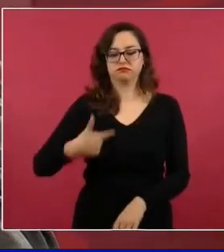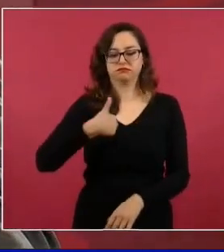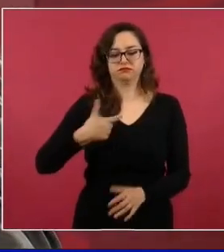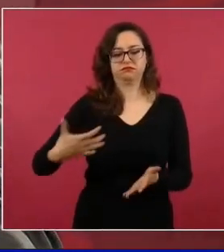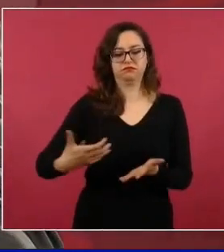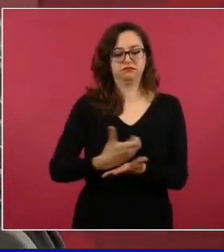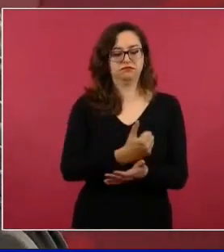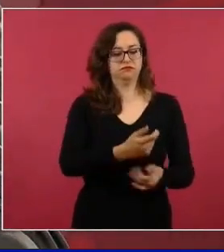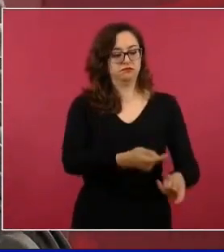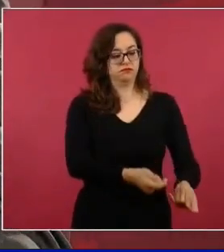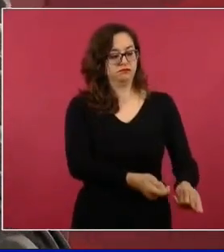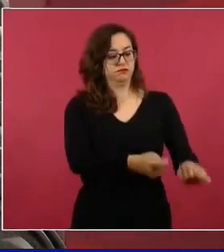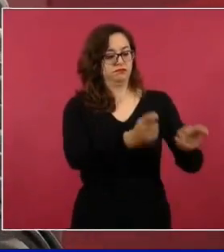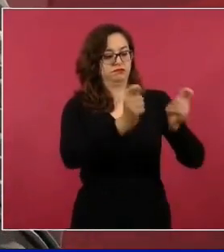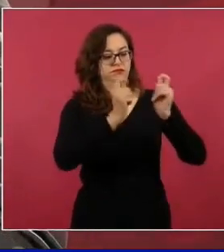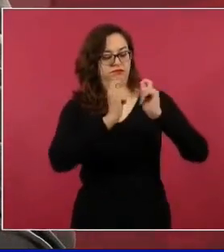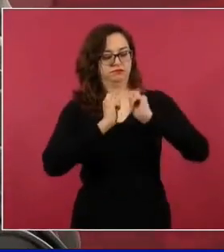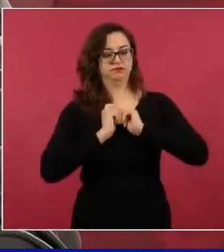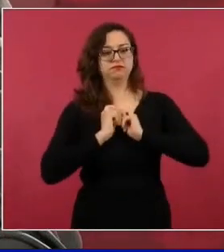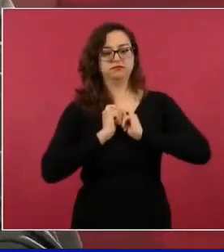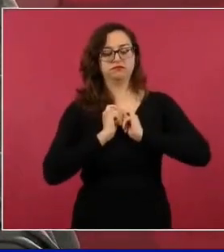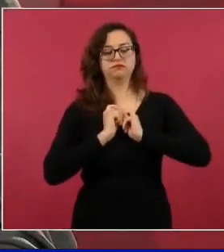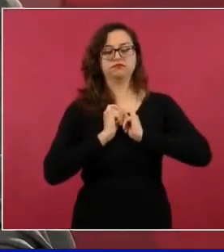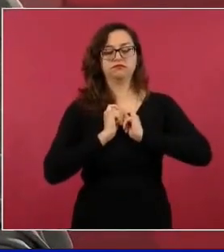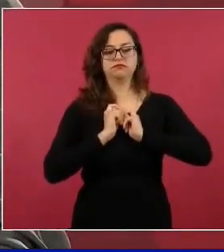de la descomposición